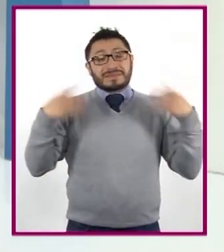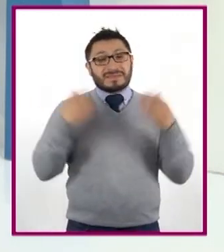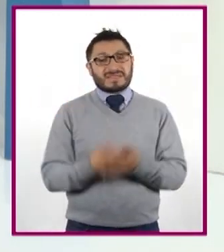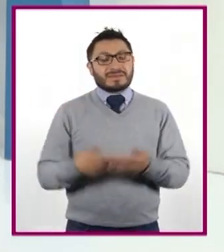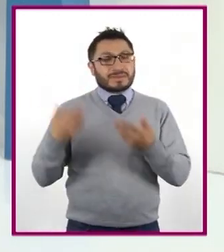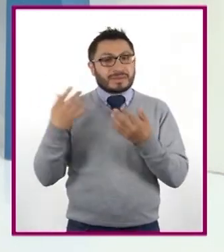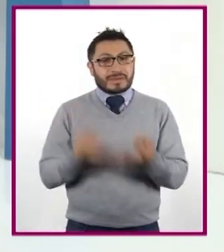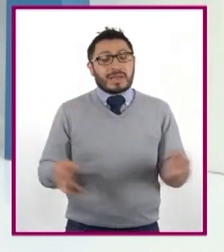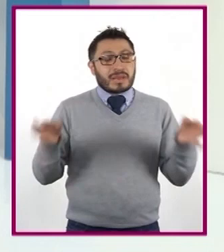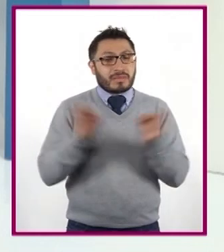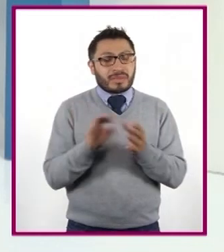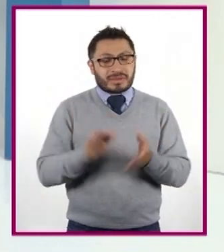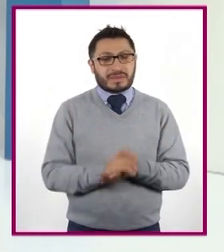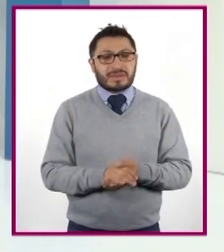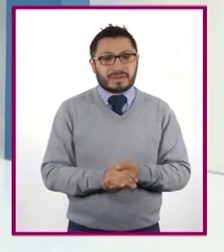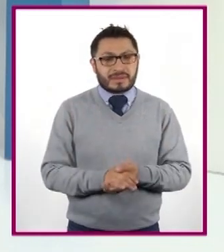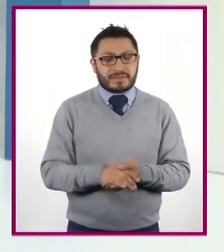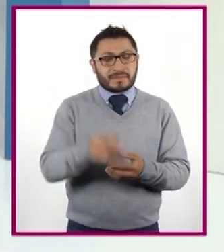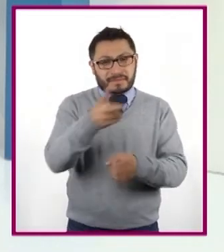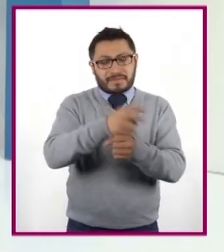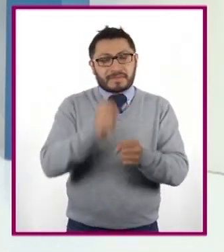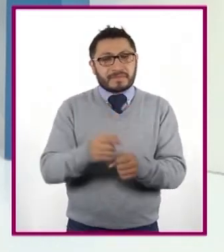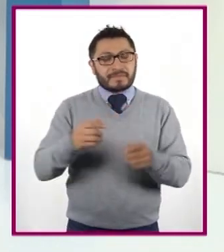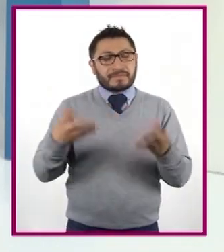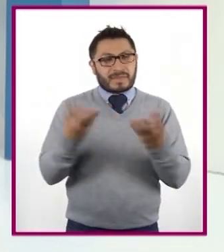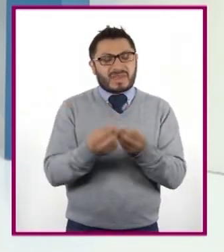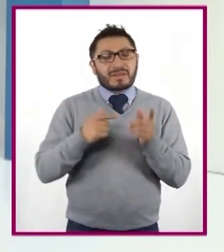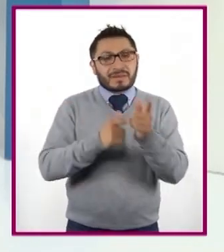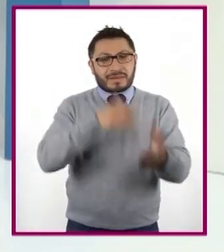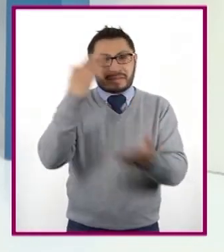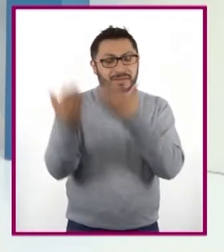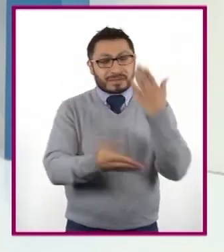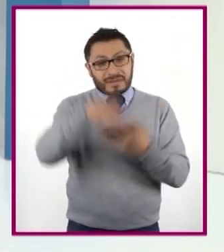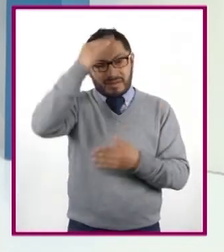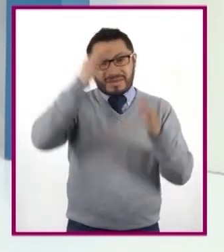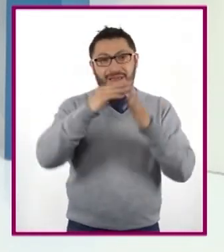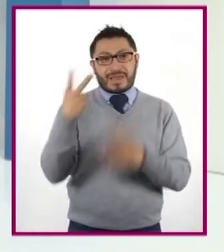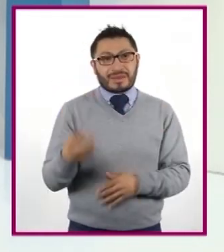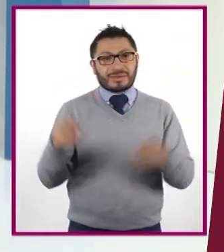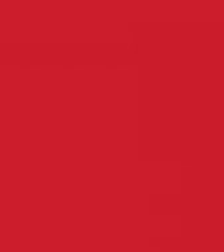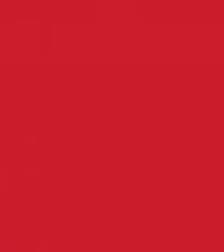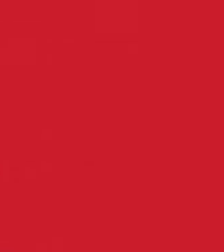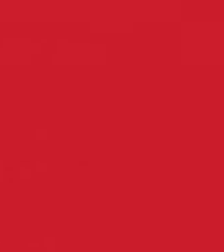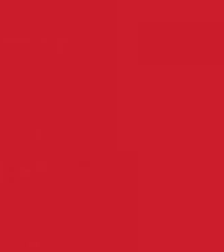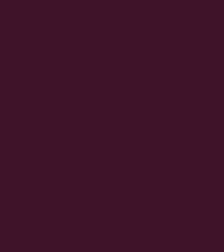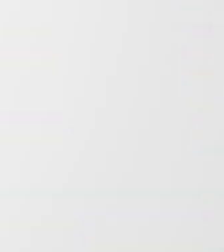con nosotros y seguir la programación de Aprende en Casa 2. Hasta pronto.